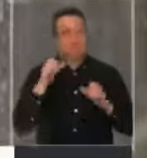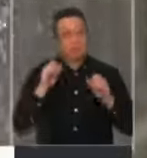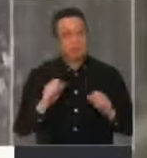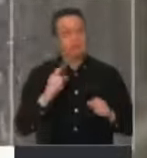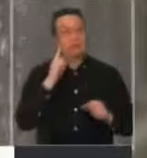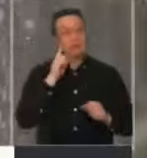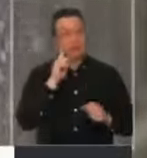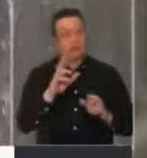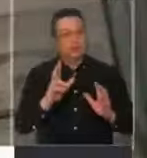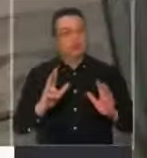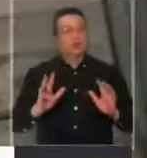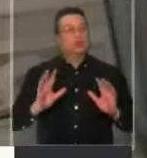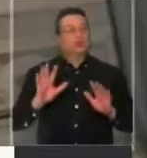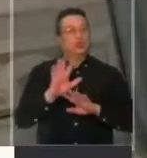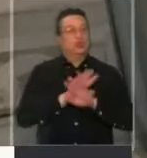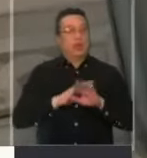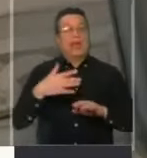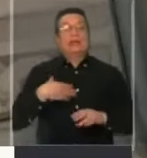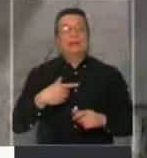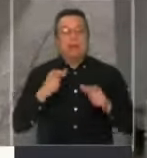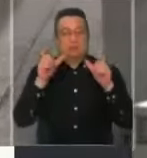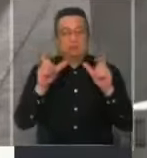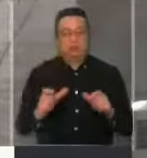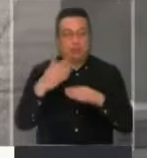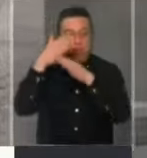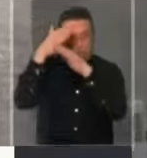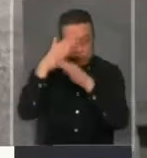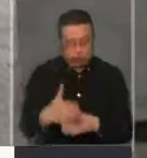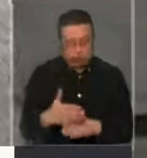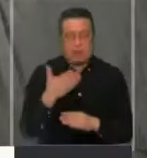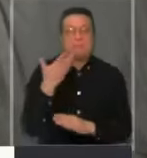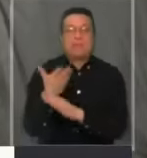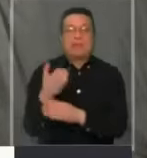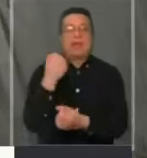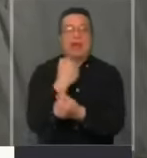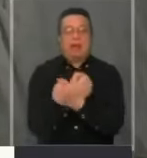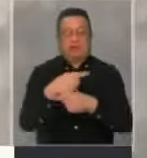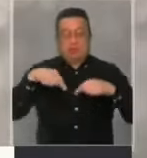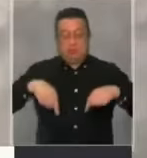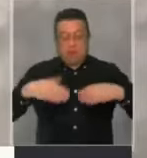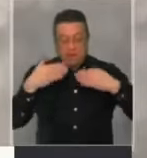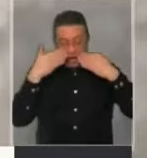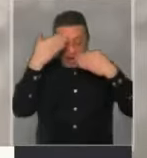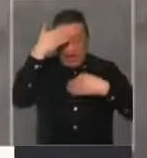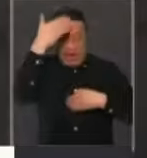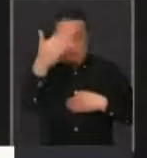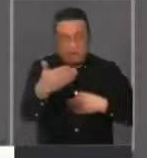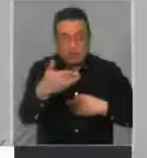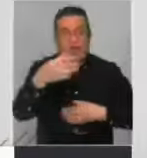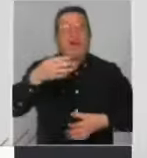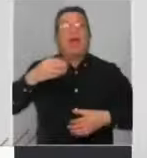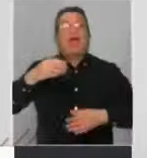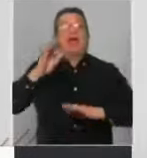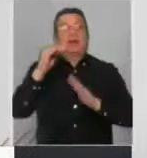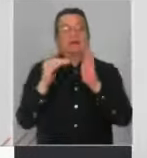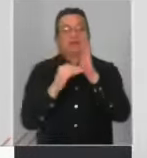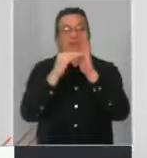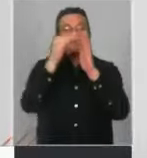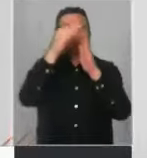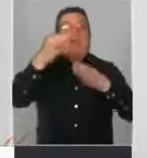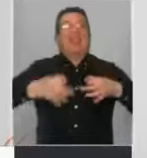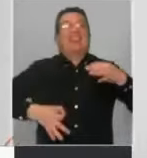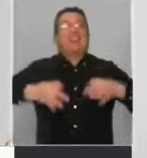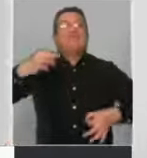un privilegio. Quieren vigilancia permanente y de punto fijo de carabineros en el exterior del histórico edificio. Así queda de manifiesto